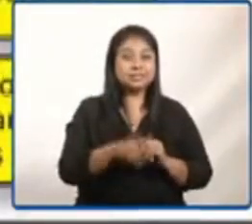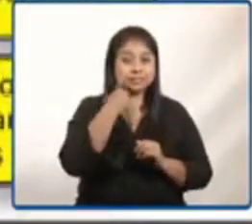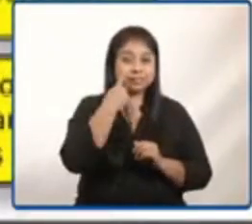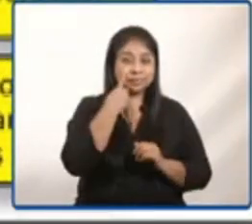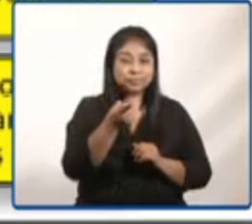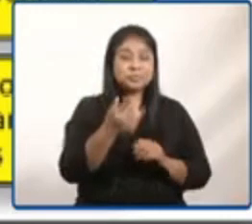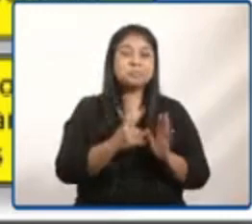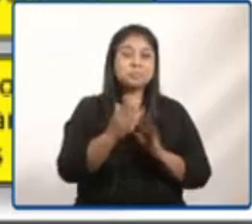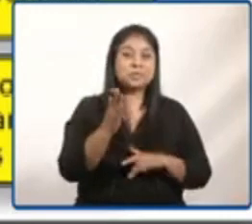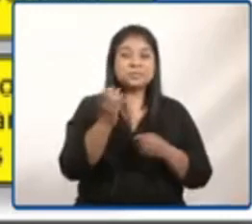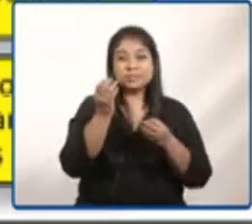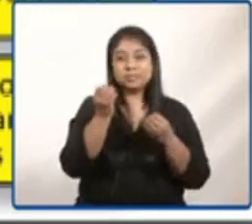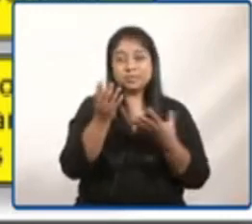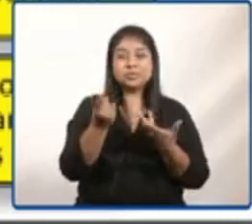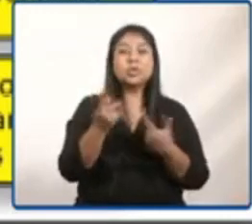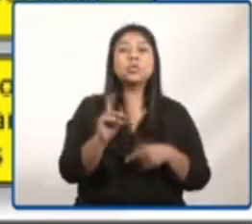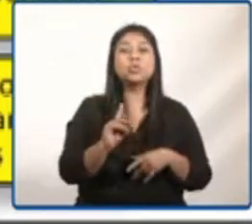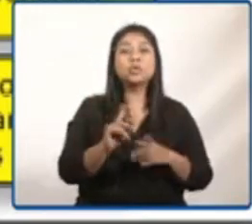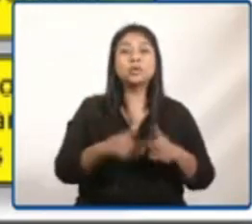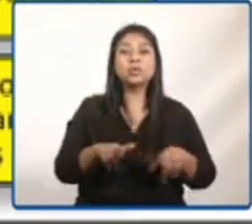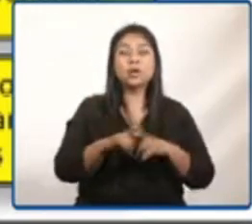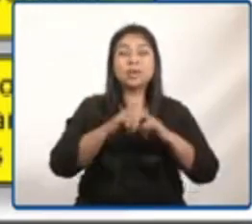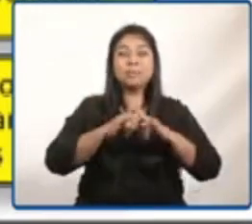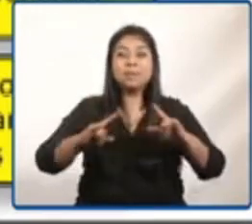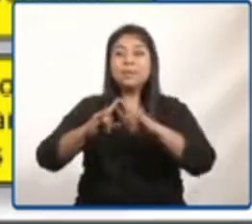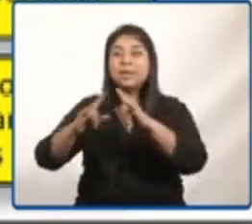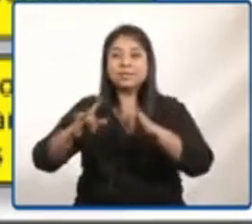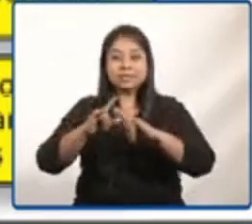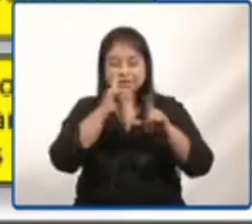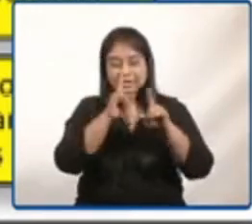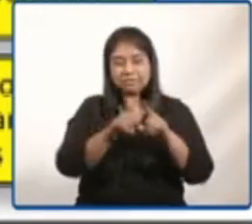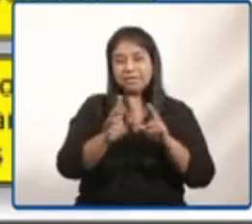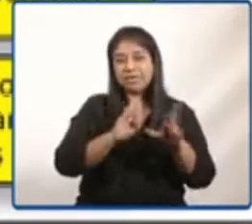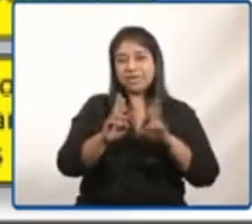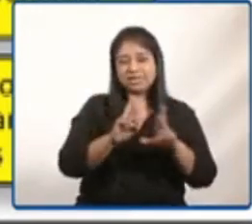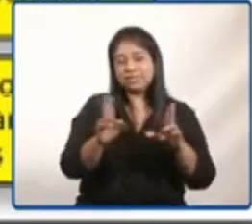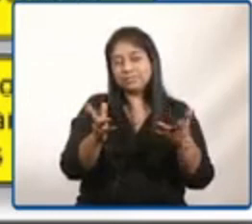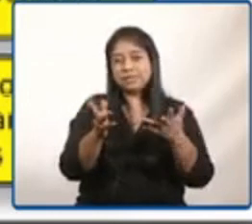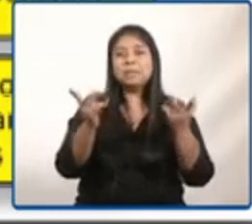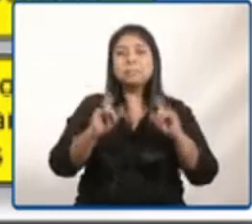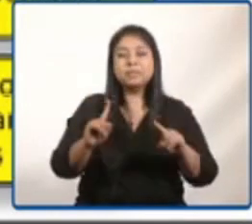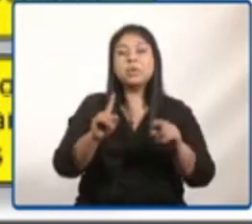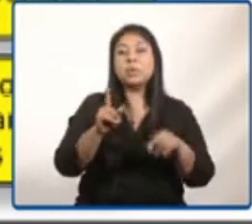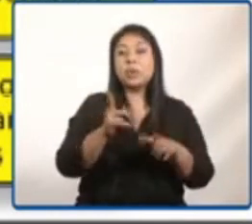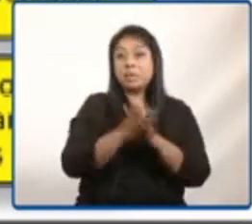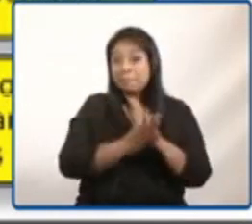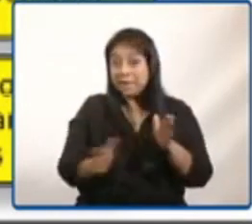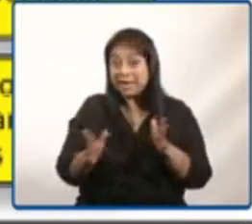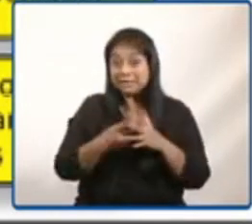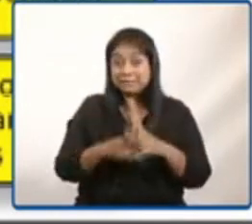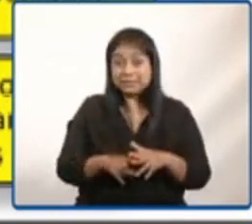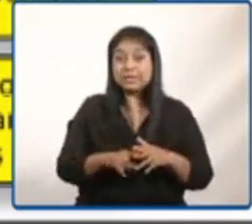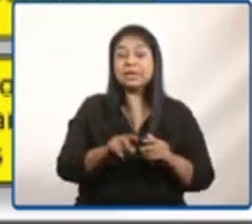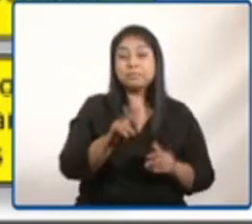información también, la ubicación de los campamentos y todo esto lo relacionado como tal. Pero la activación del plan como tal será a partir